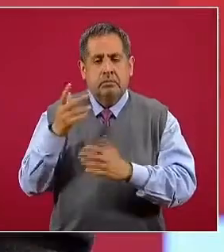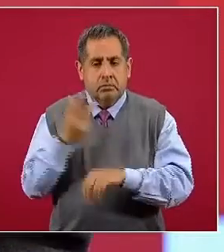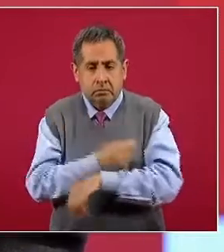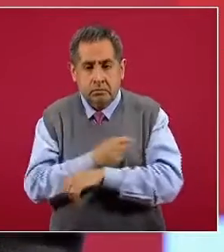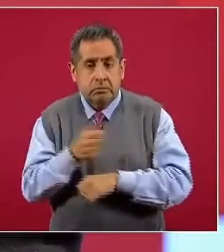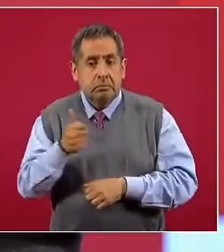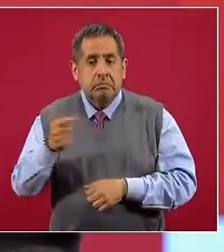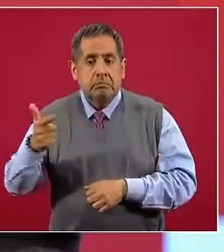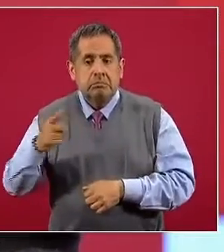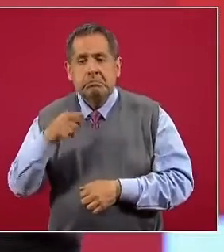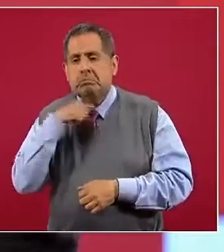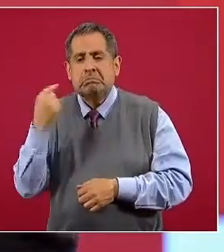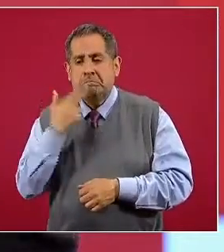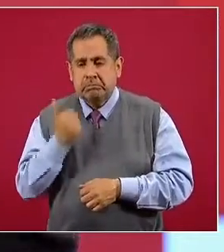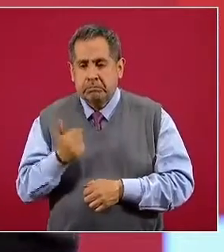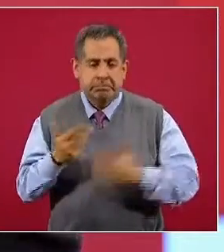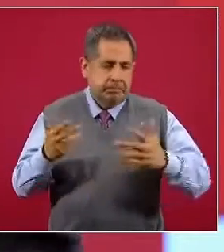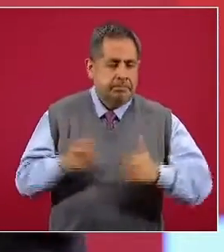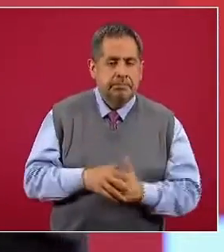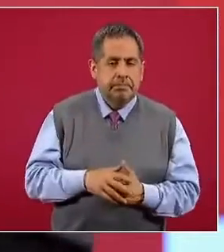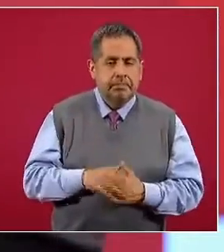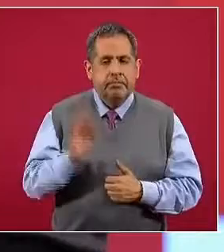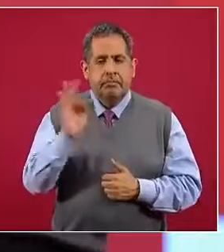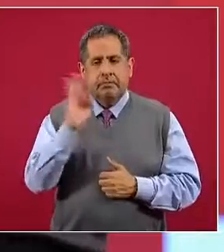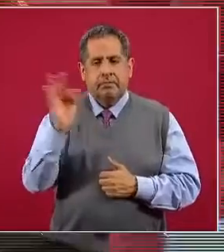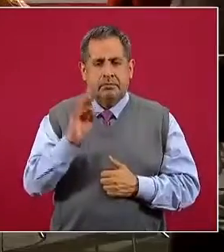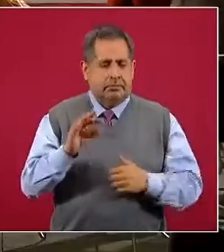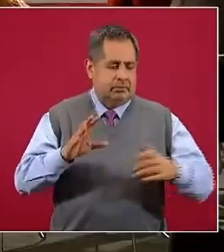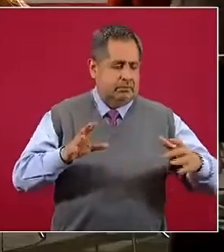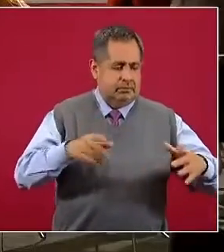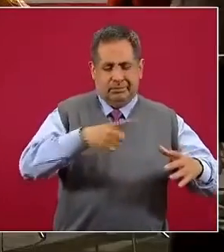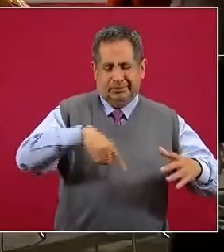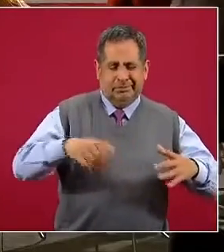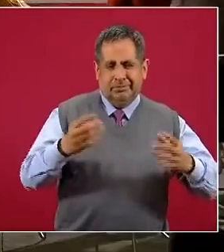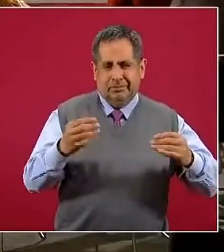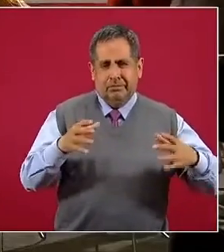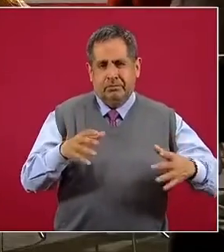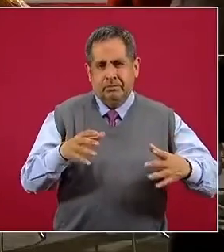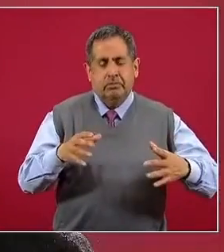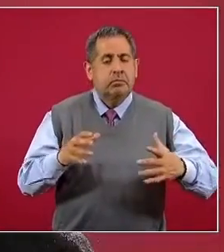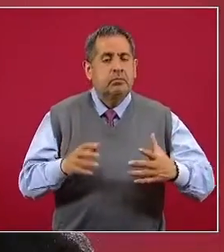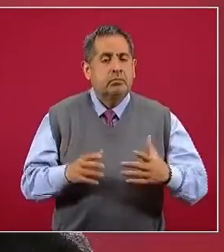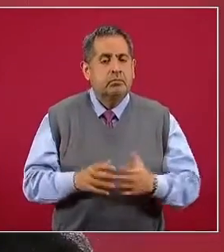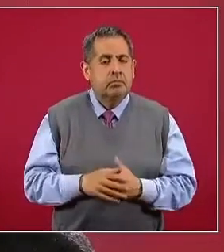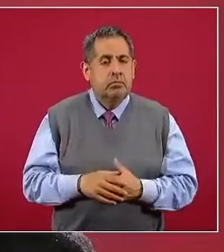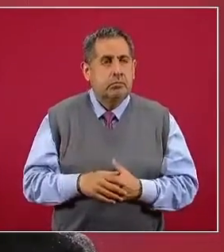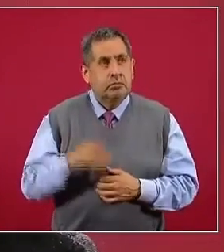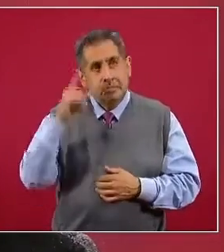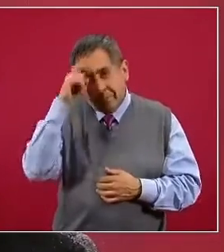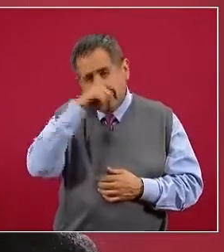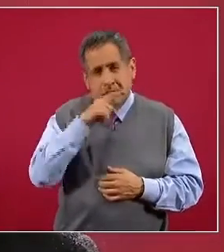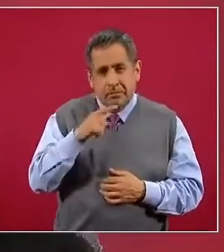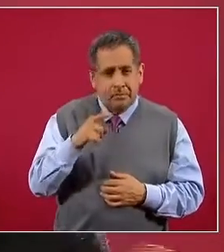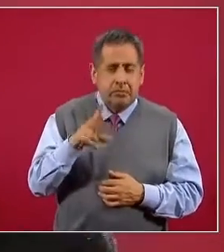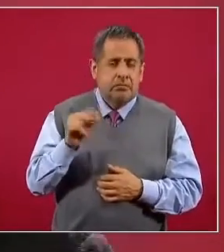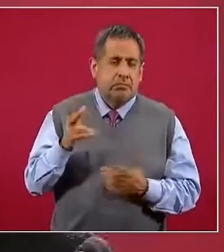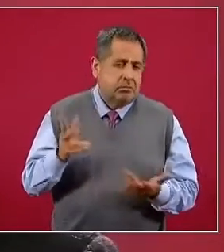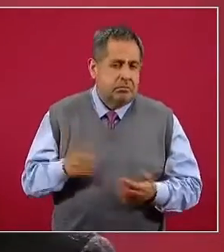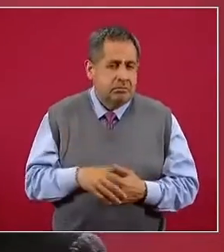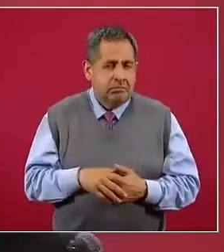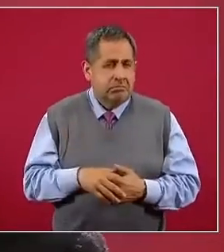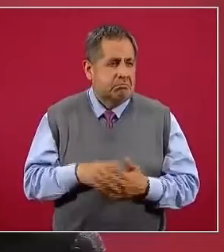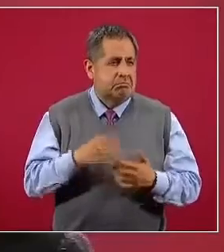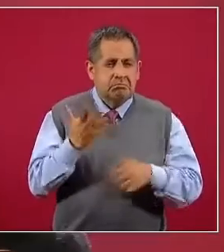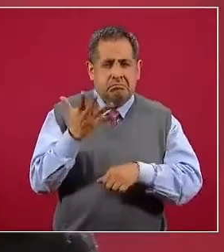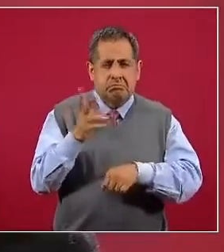Si habláramos de una sola dosis o un puñado de dosis, quizá esto no sería un reto, porque en